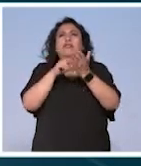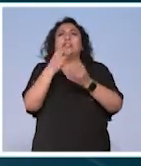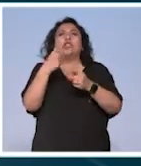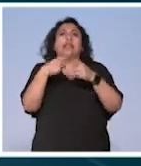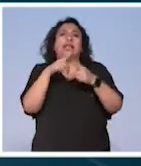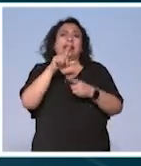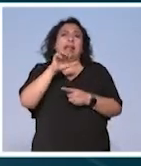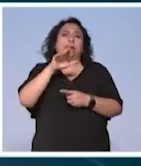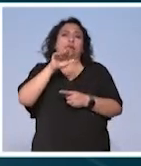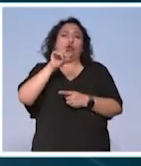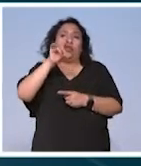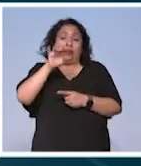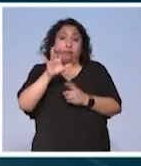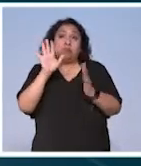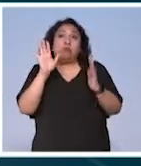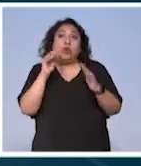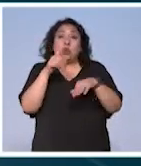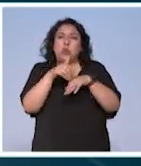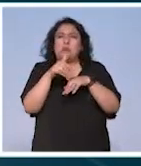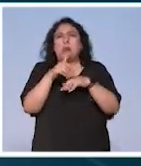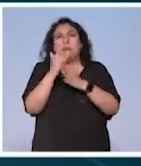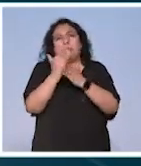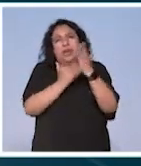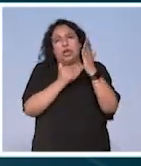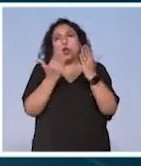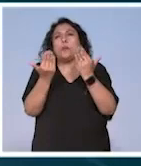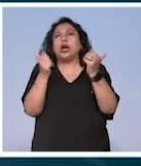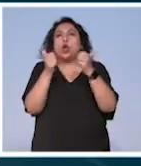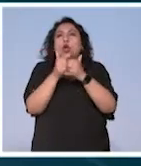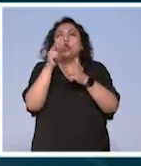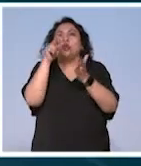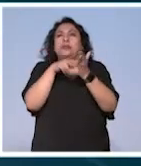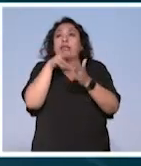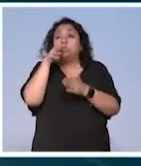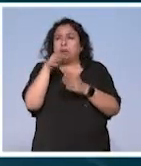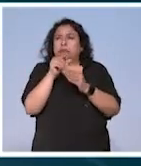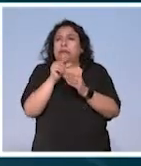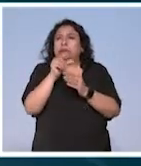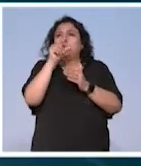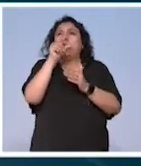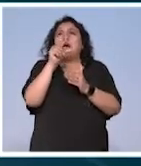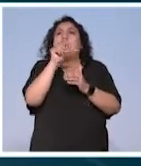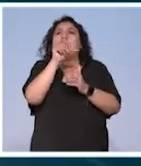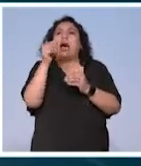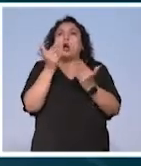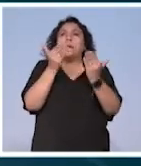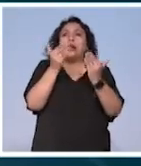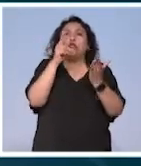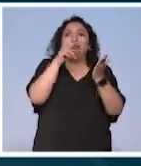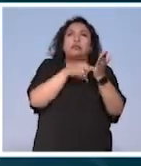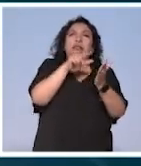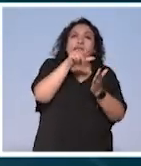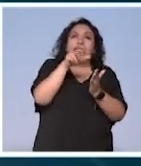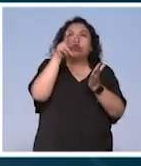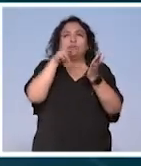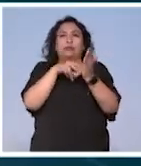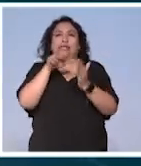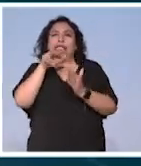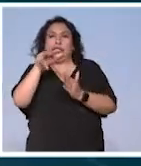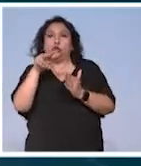Le Monde. Y aunque la cifra es menor que en 2019, aumentó respecto a 2017 o